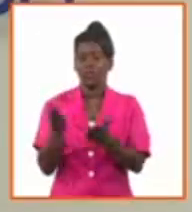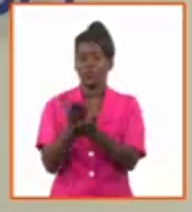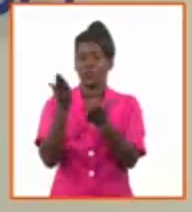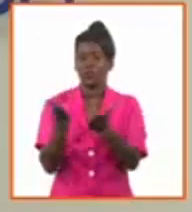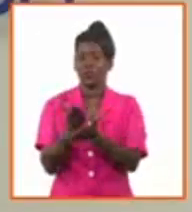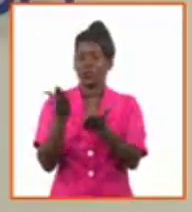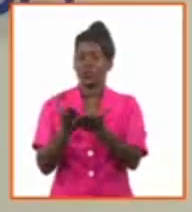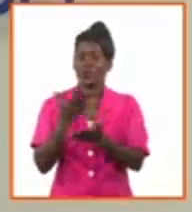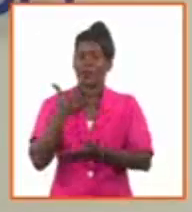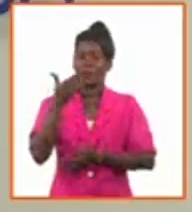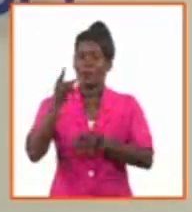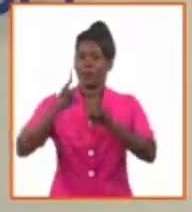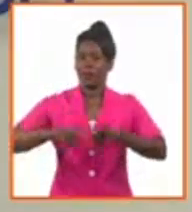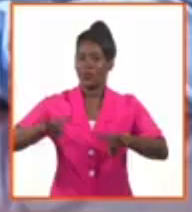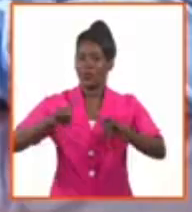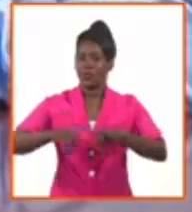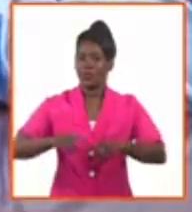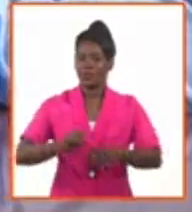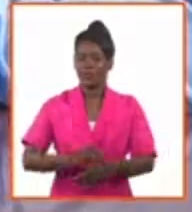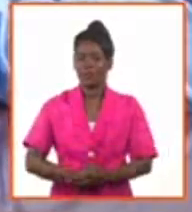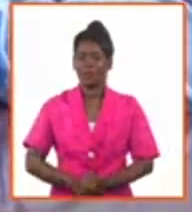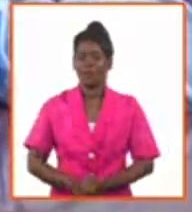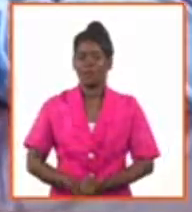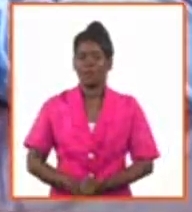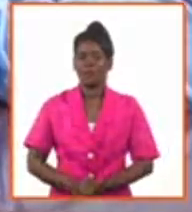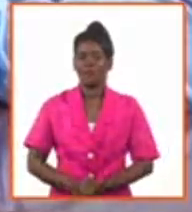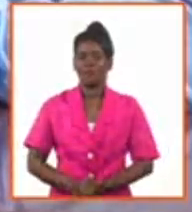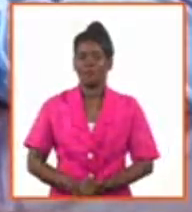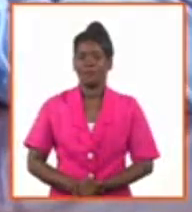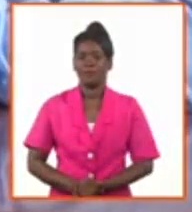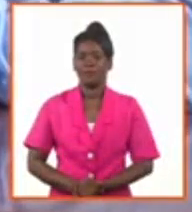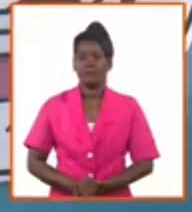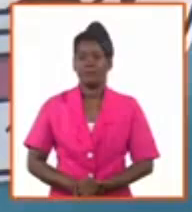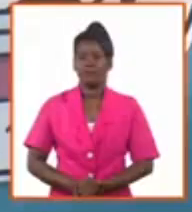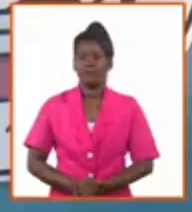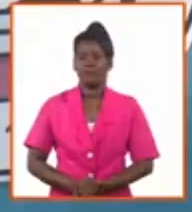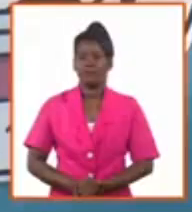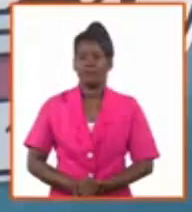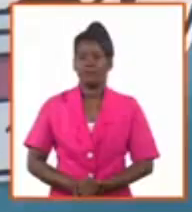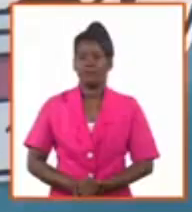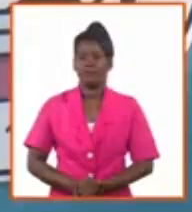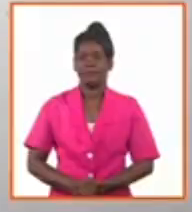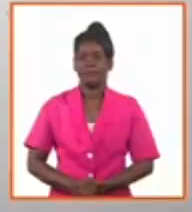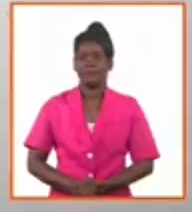educación superior cubana. En Camagüey, María del Carmen Fuentes, para la Mesa Redonda.